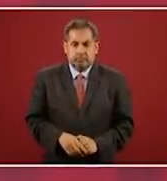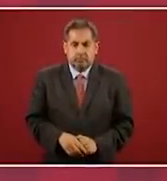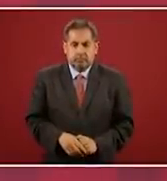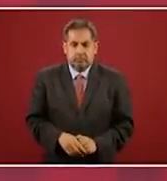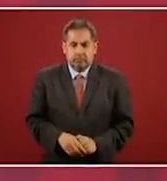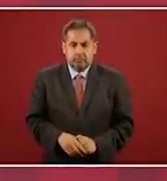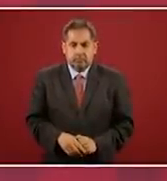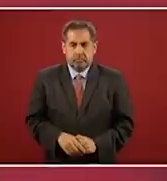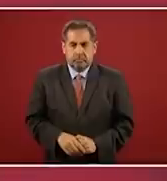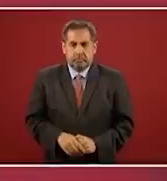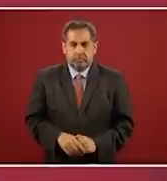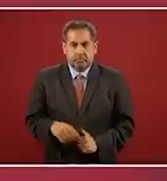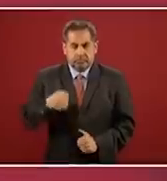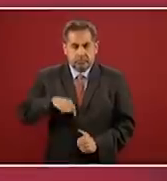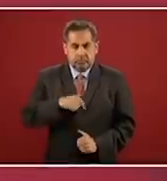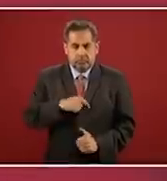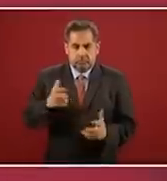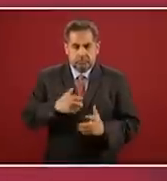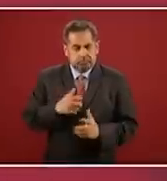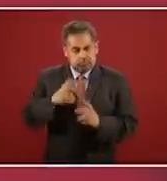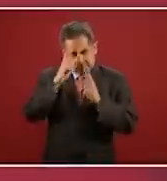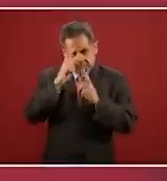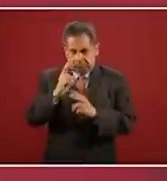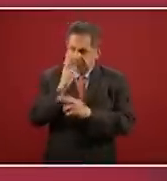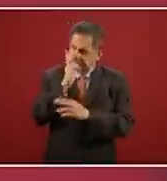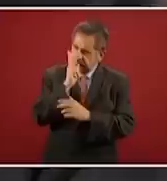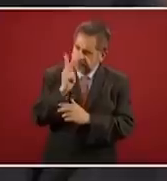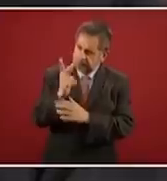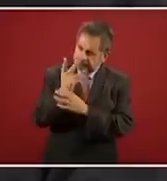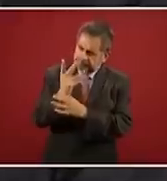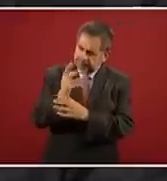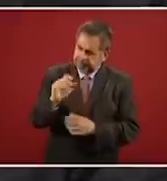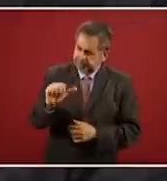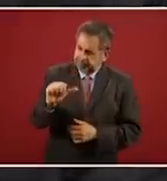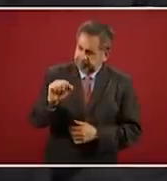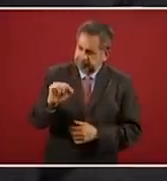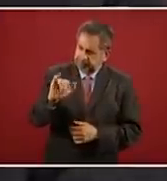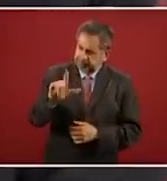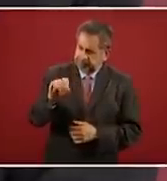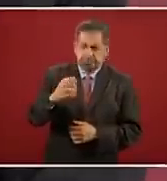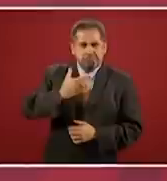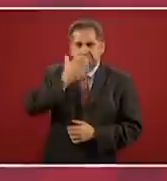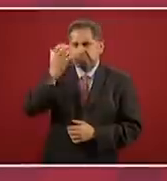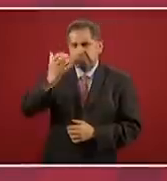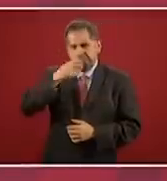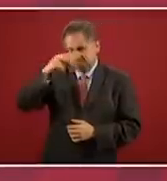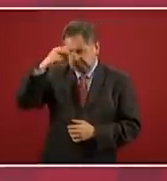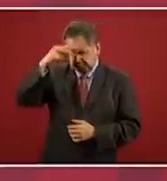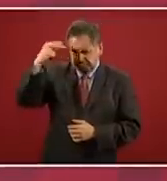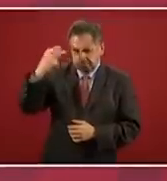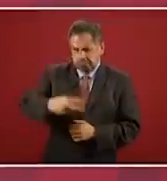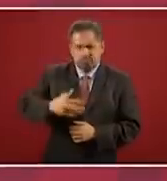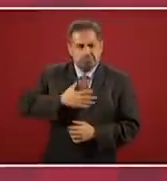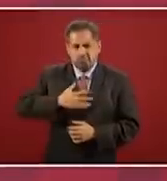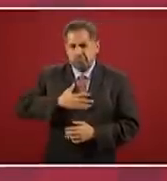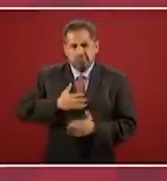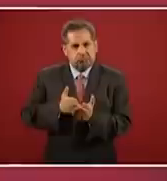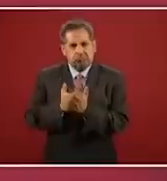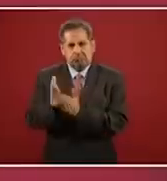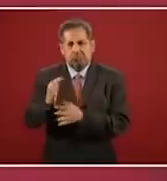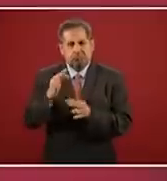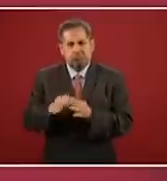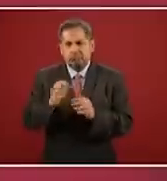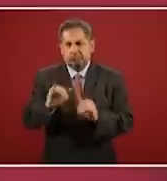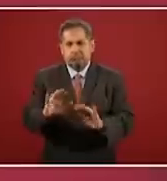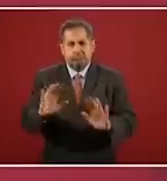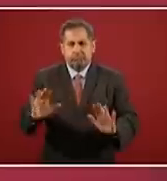Vamos a hacer honor a lo que ha significado siempre nuestra política exterior,